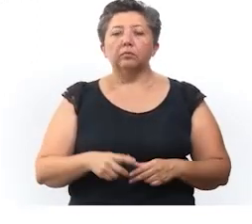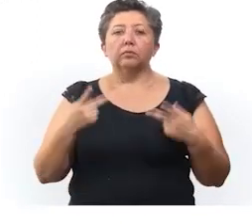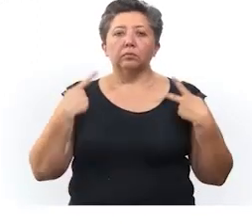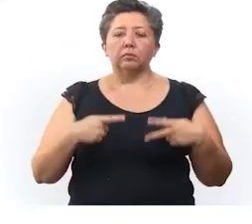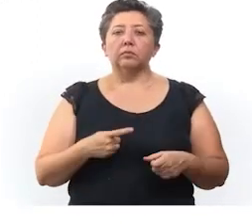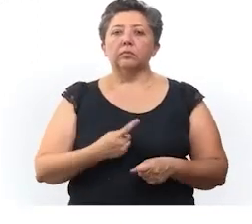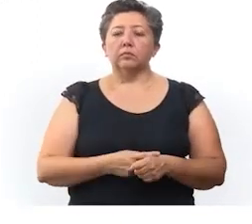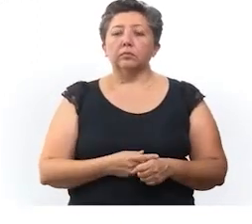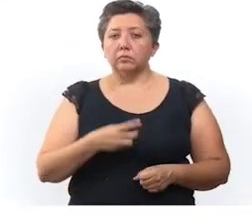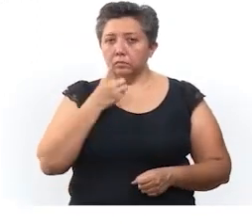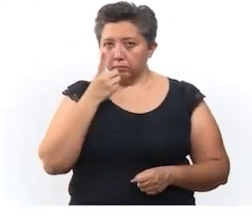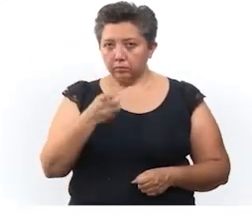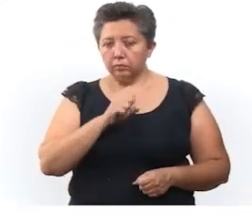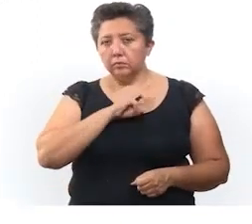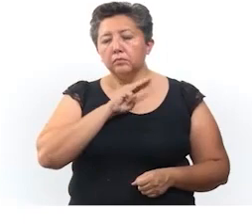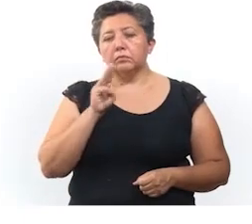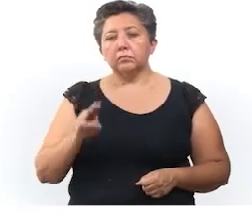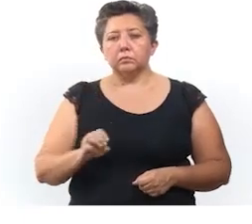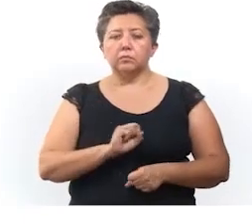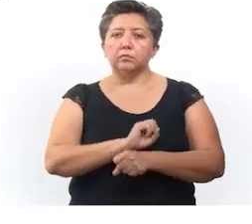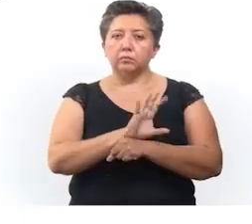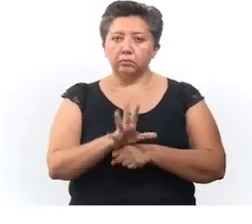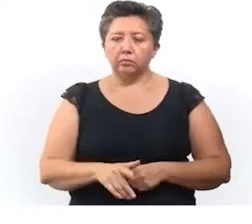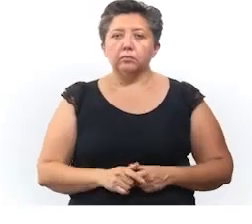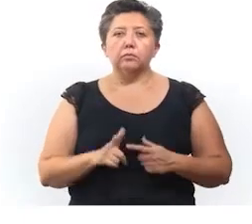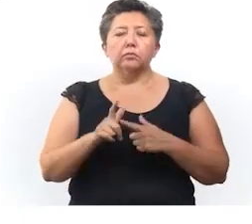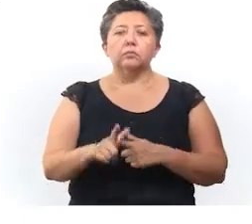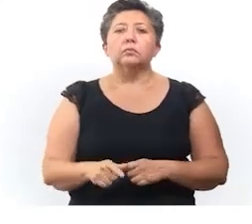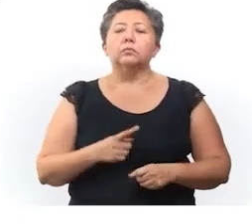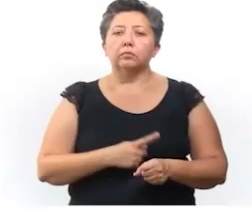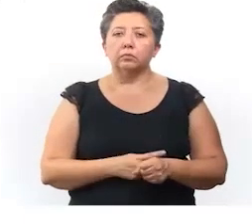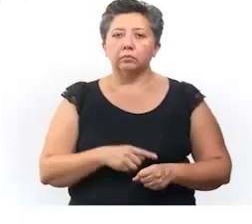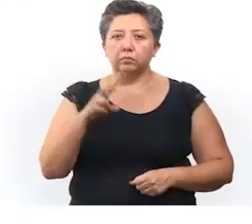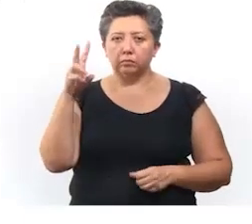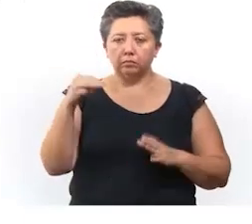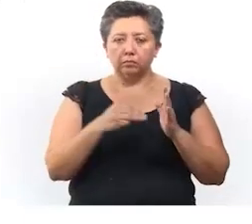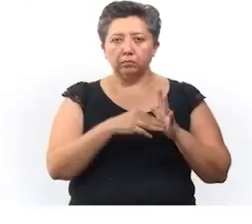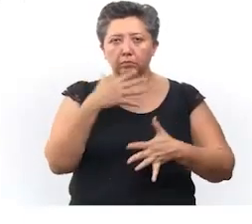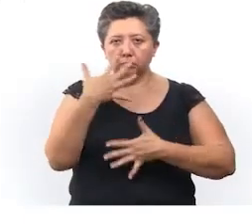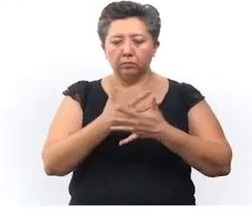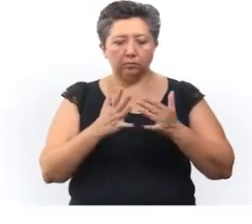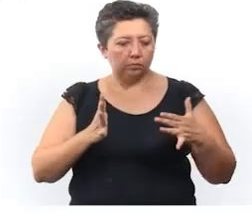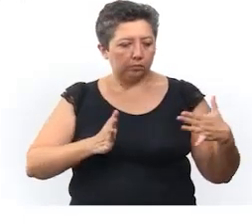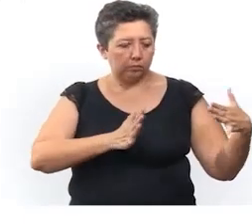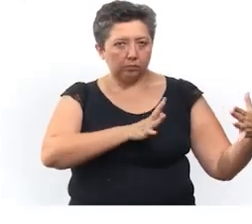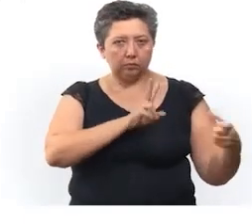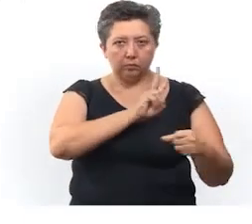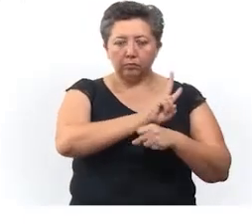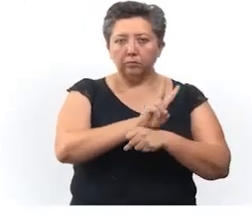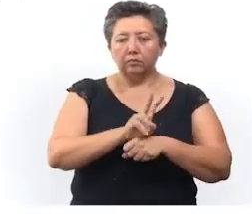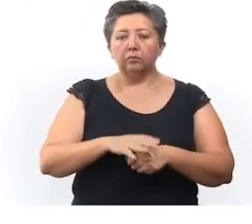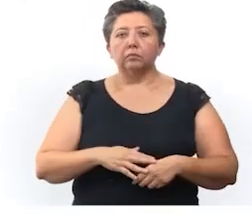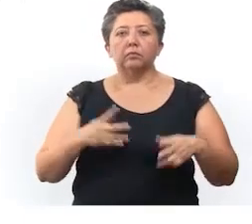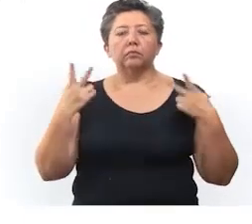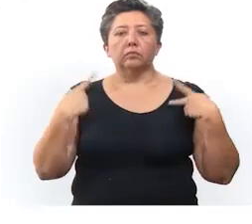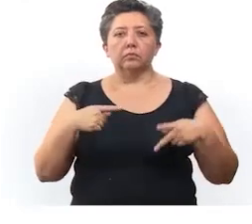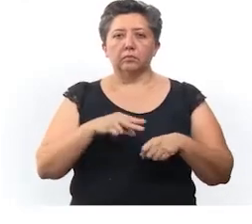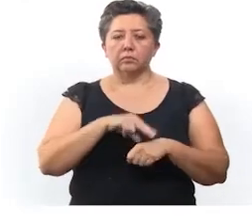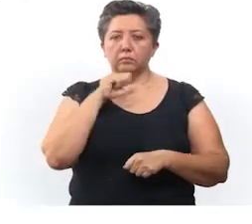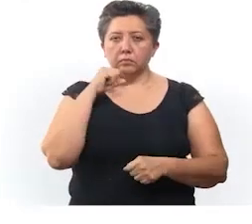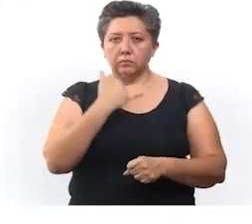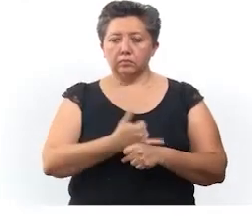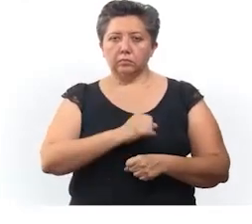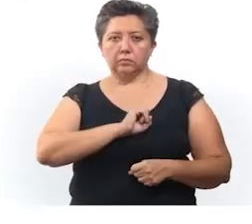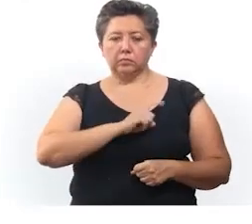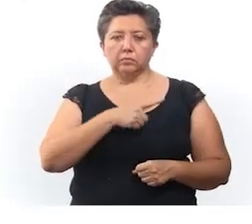las personas fallecidas a causa del coronavirus. De los casos activos, 2.015 están estables, aislados, monitoreados por